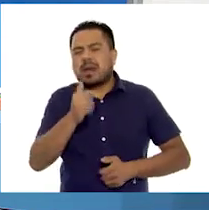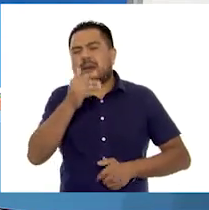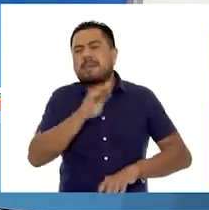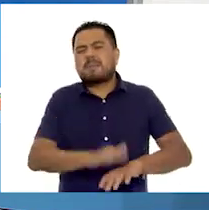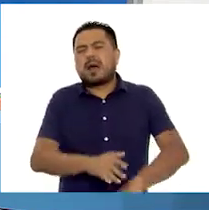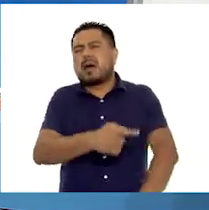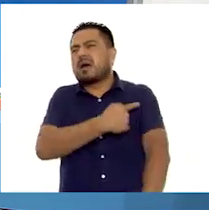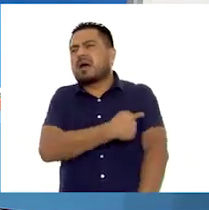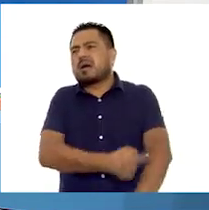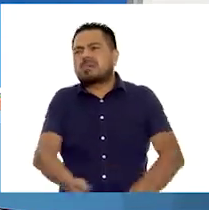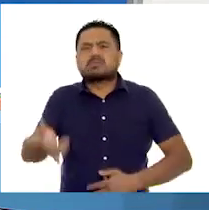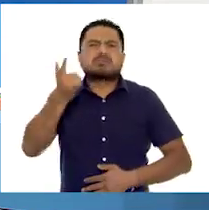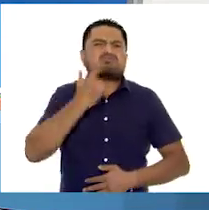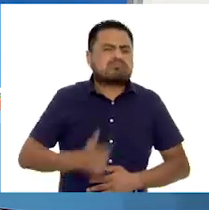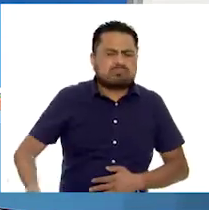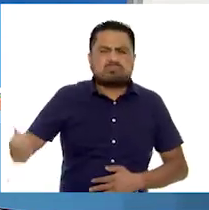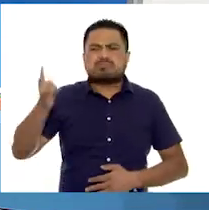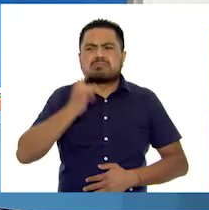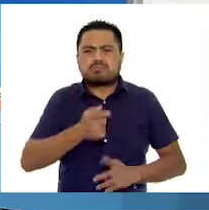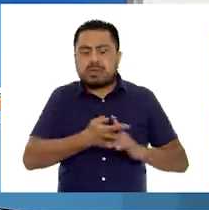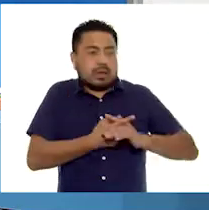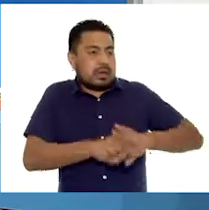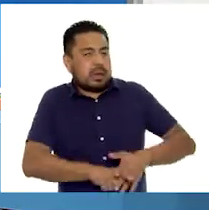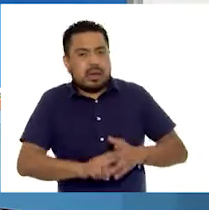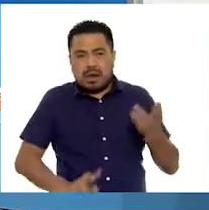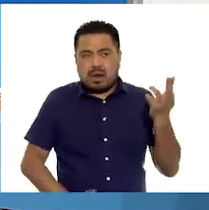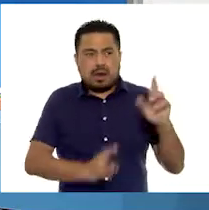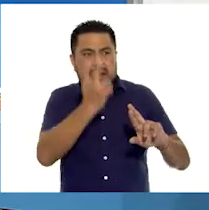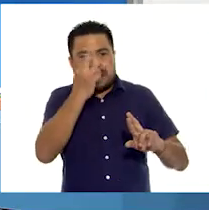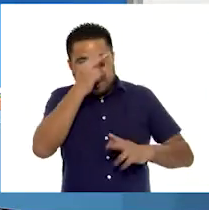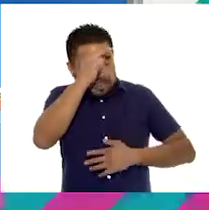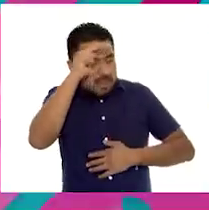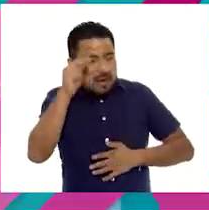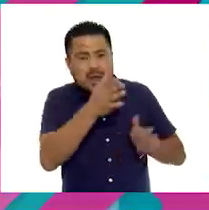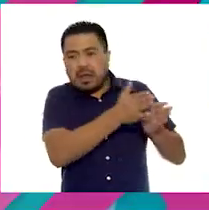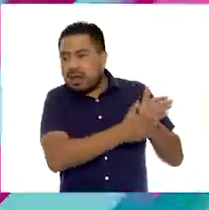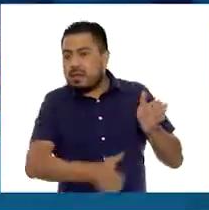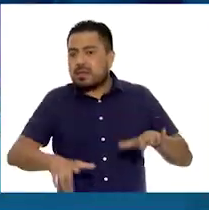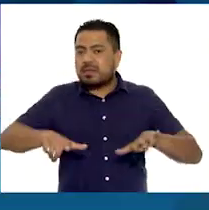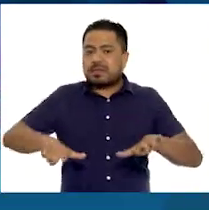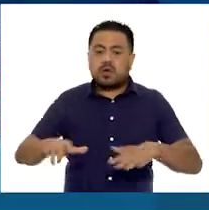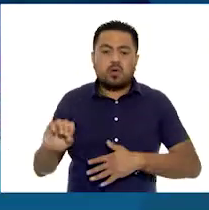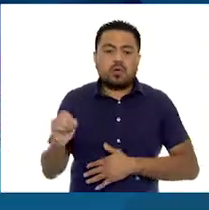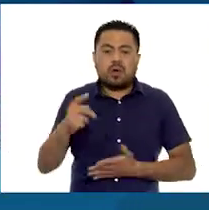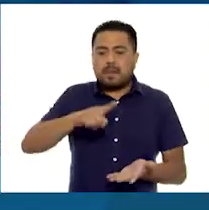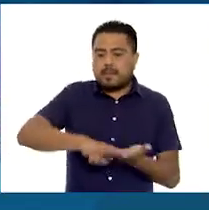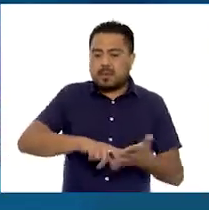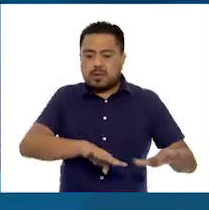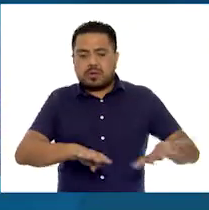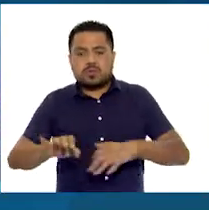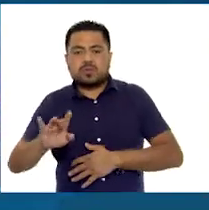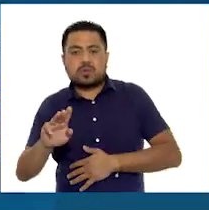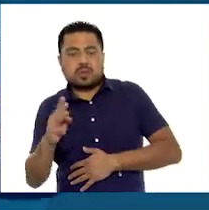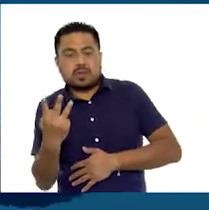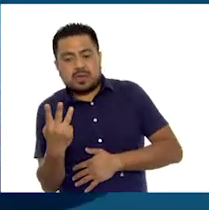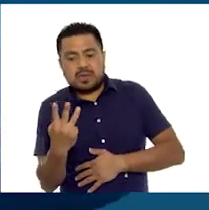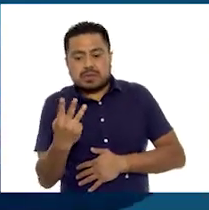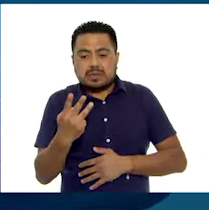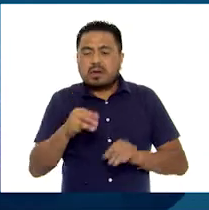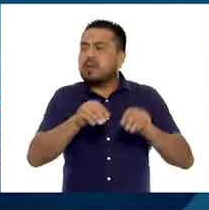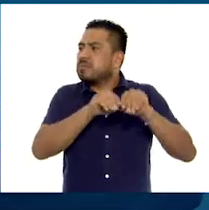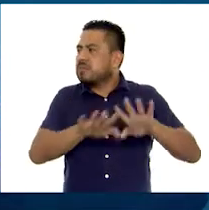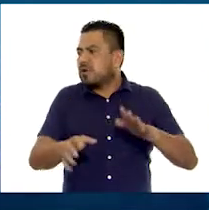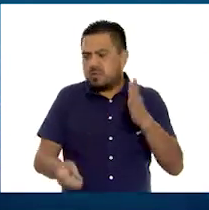larga lucha que había empezado desde los tiempos de la revolución mexicana el 17 de octubre de 1953 se